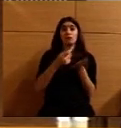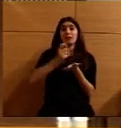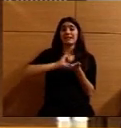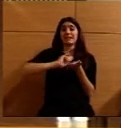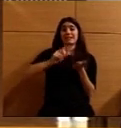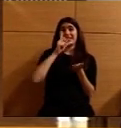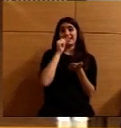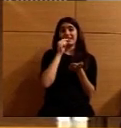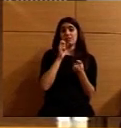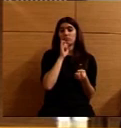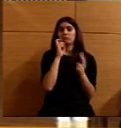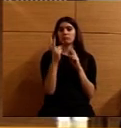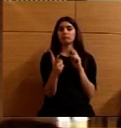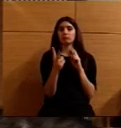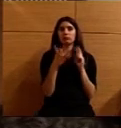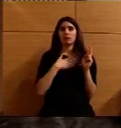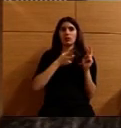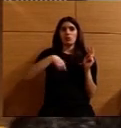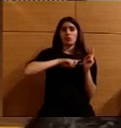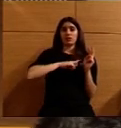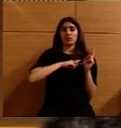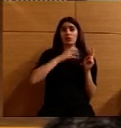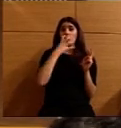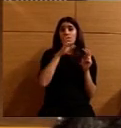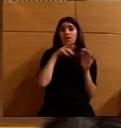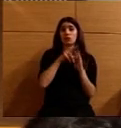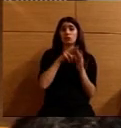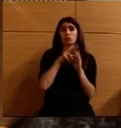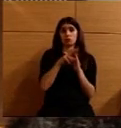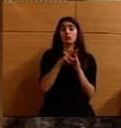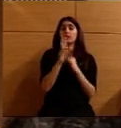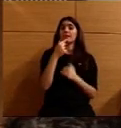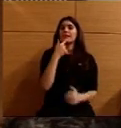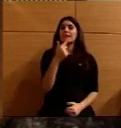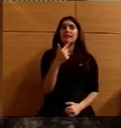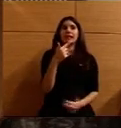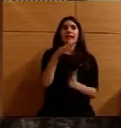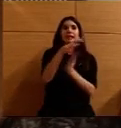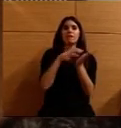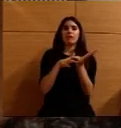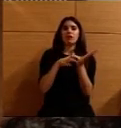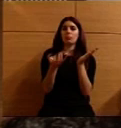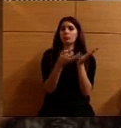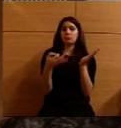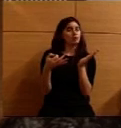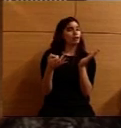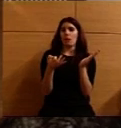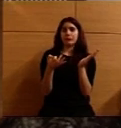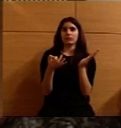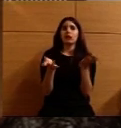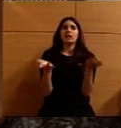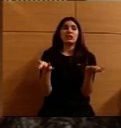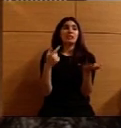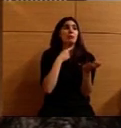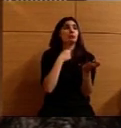que nos contestan a nuestro recurso de reposición se dice que no eran informes preceptivos. Bueno, me gustaría saber